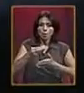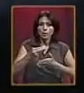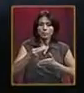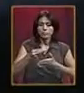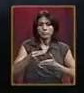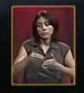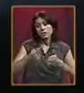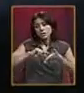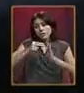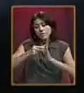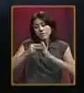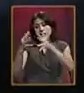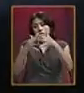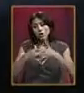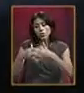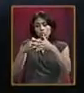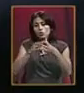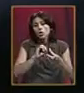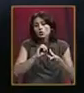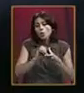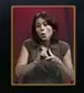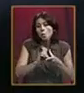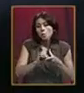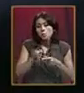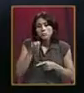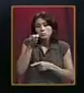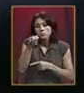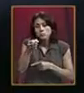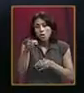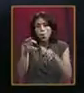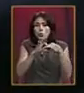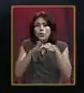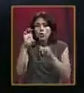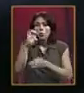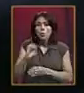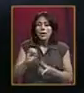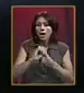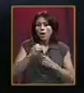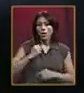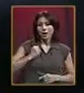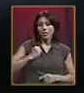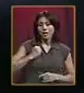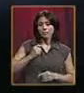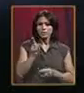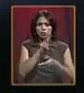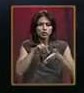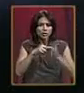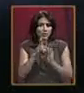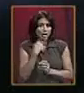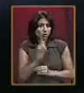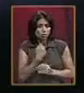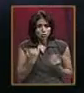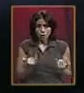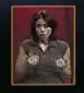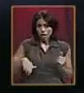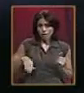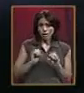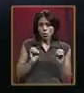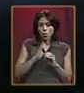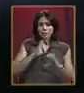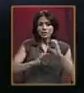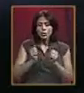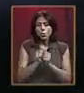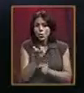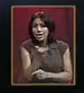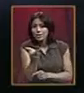Estados Unidos o léase a futuro la Unión Europea o Canadá. No es que no estemos comerciando con ellos, porque estamos comerciando con ellos, pero